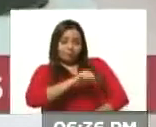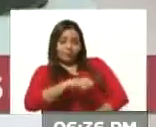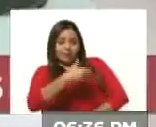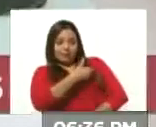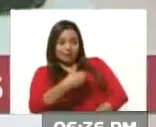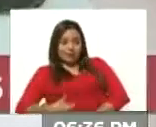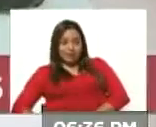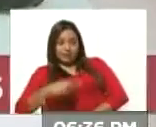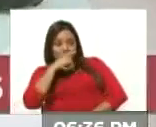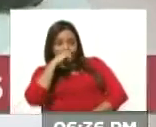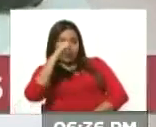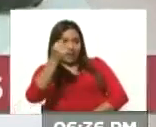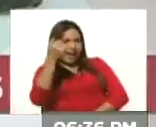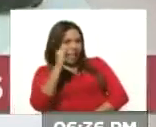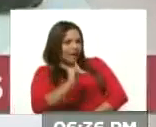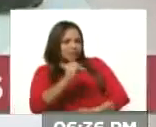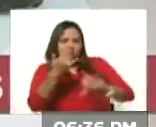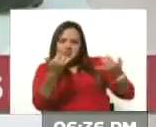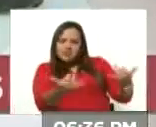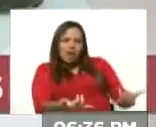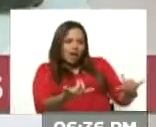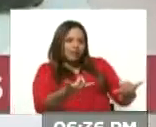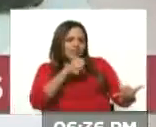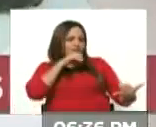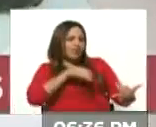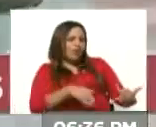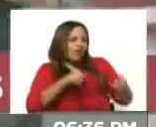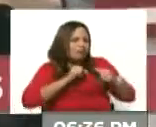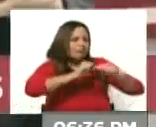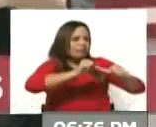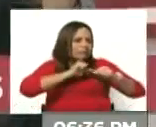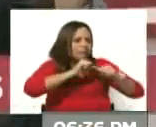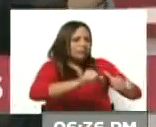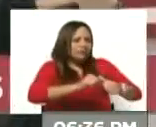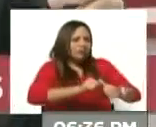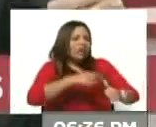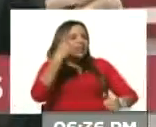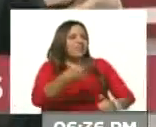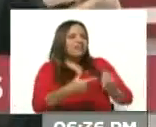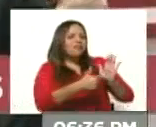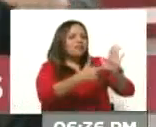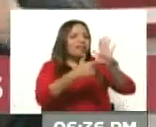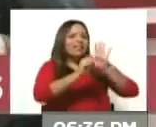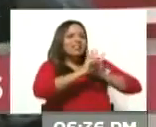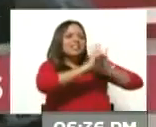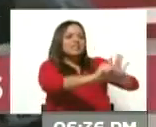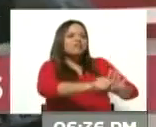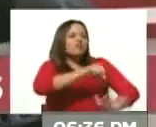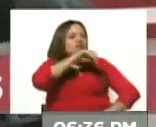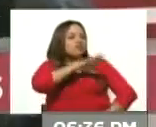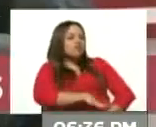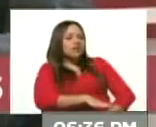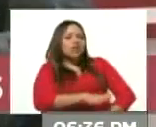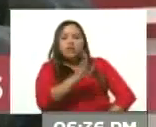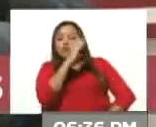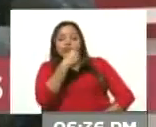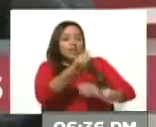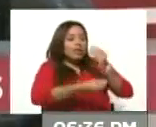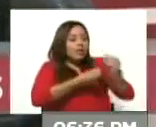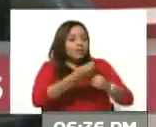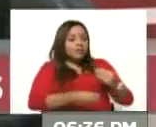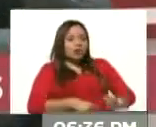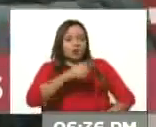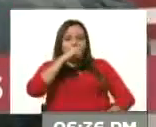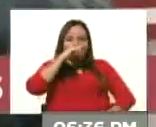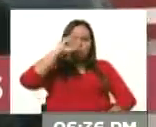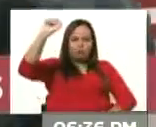tiene una ética ya lo que hay que traducirla en símbolos y relatos que no se ha hecho súper bigote no